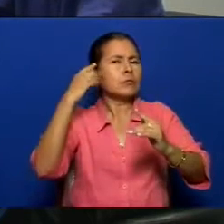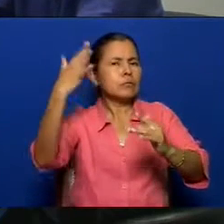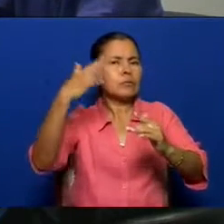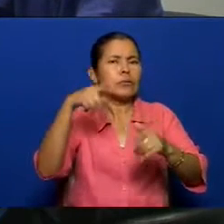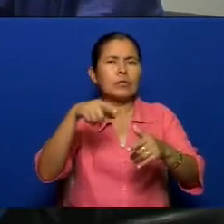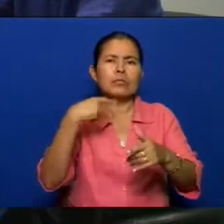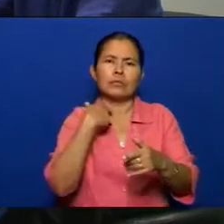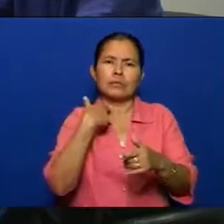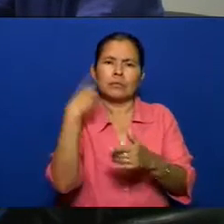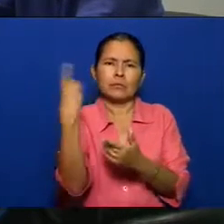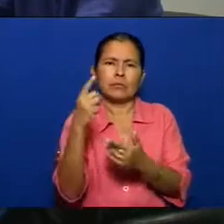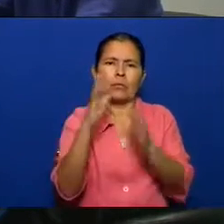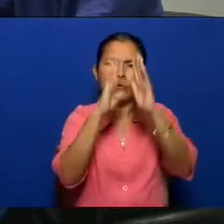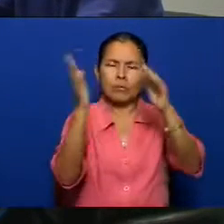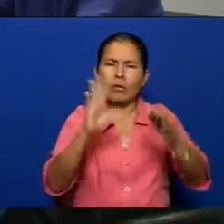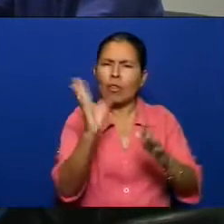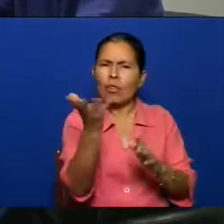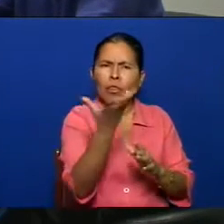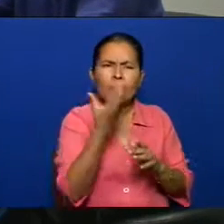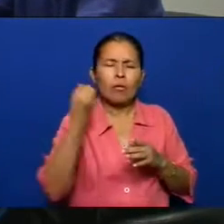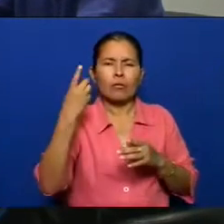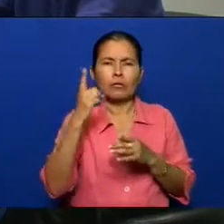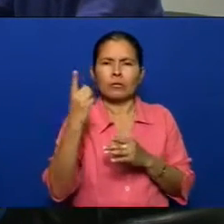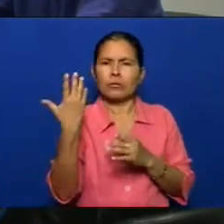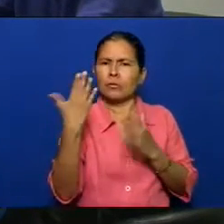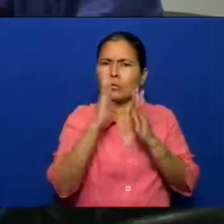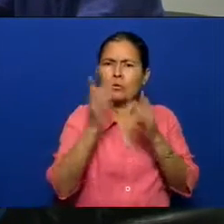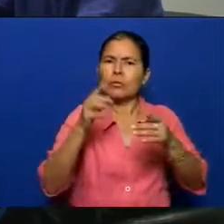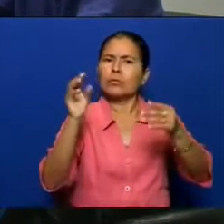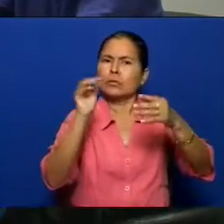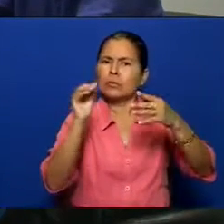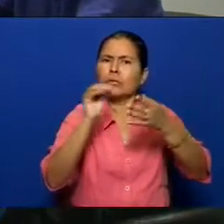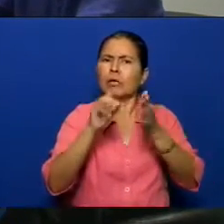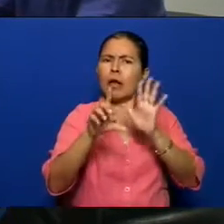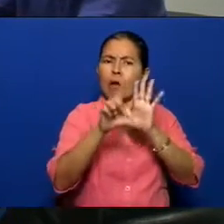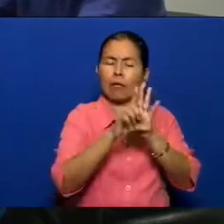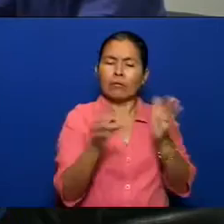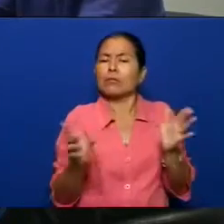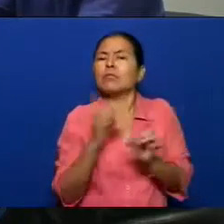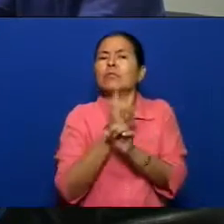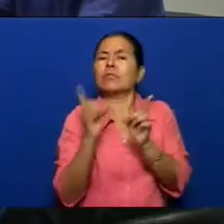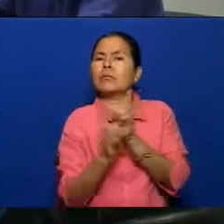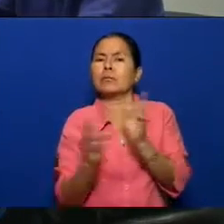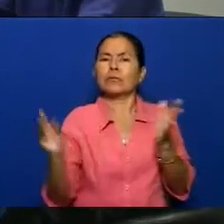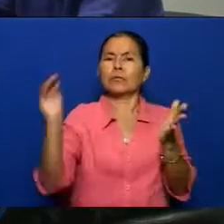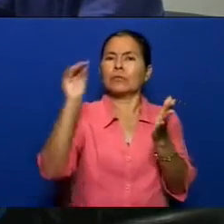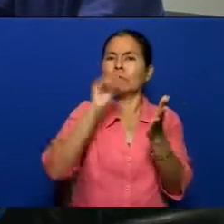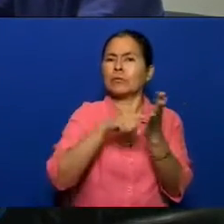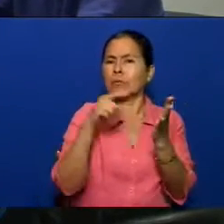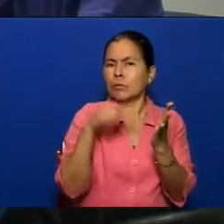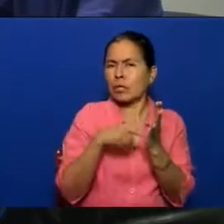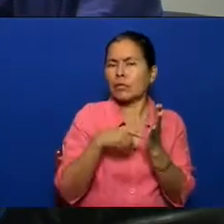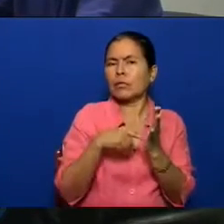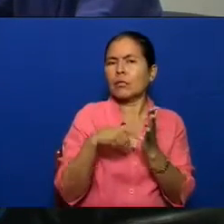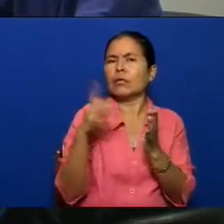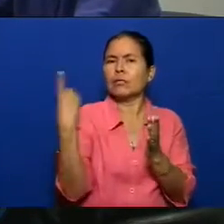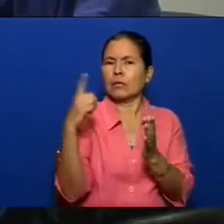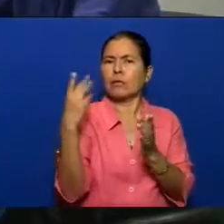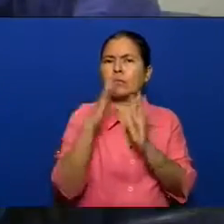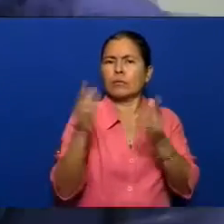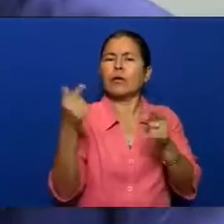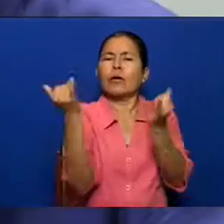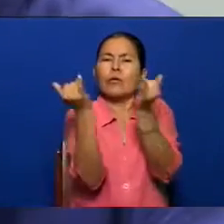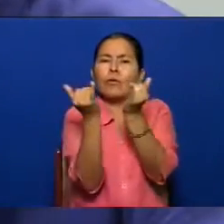estén presentes en todas las categorías de leyes que vamos aprobando, ahora lo haremos en el campo de los derechos de la niñez